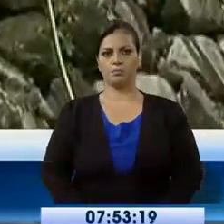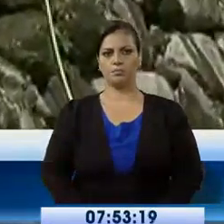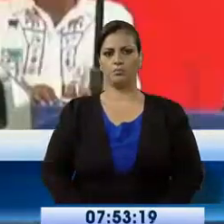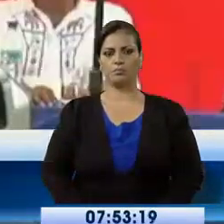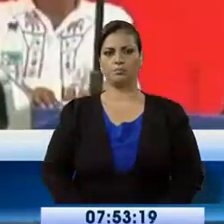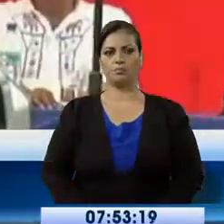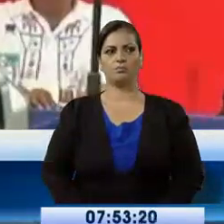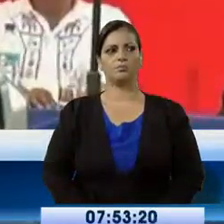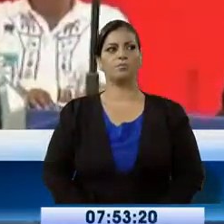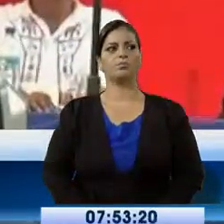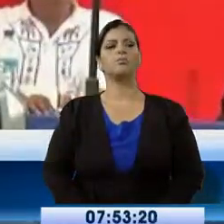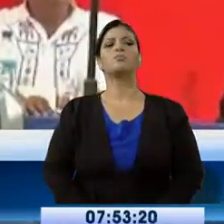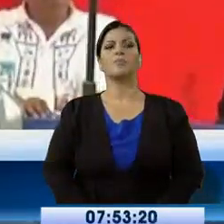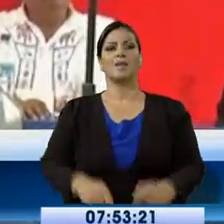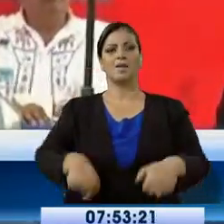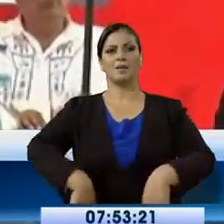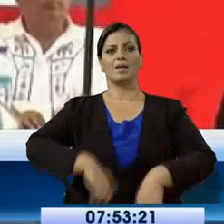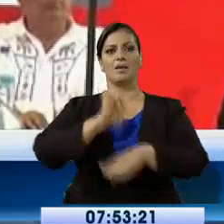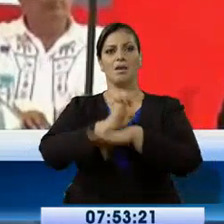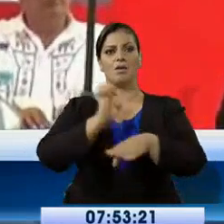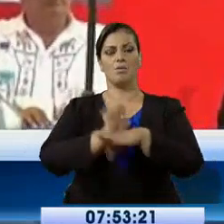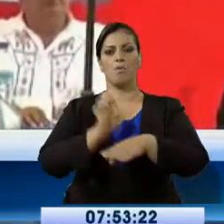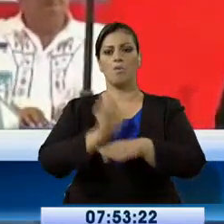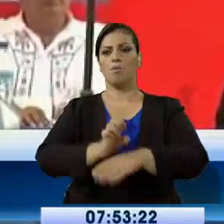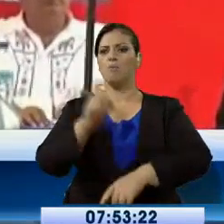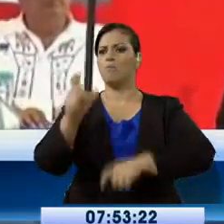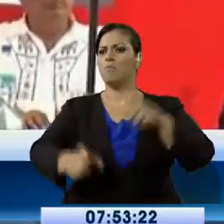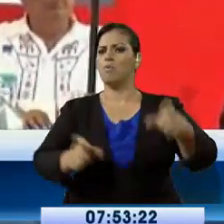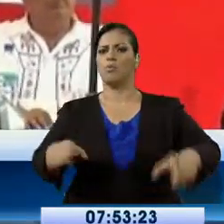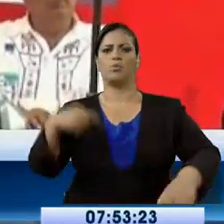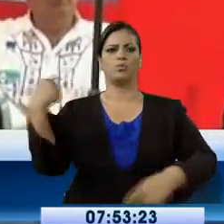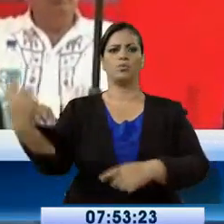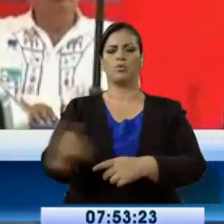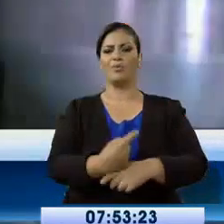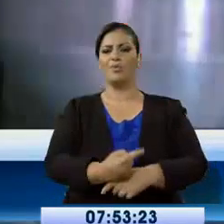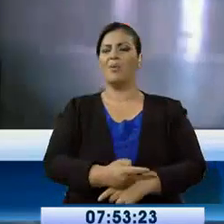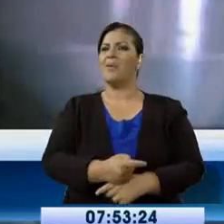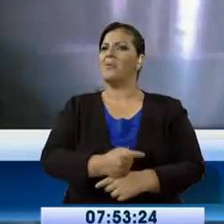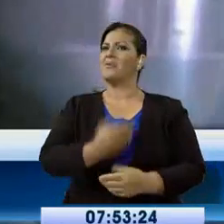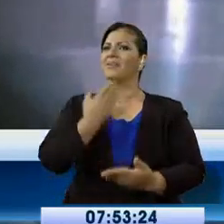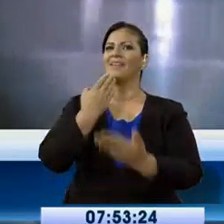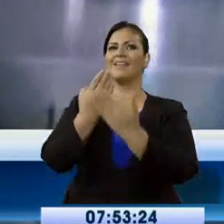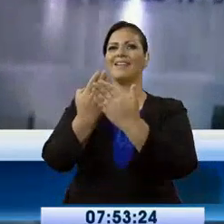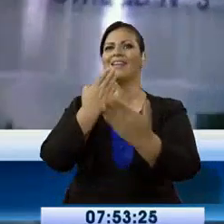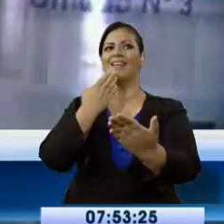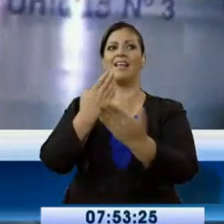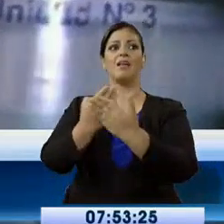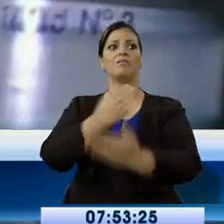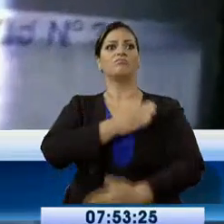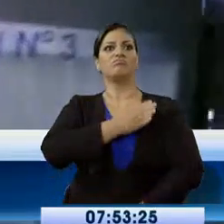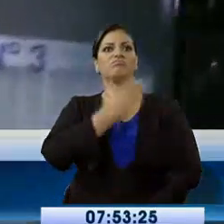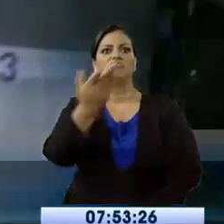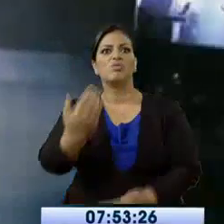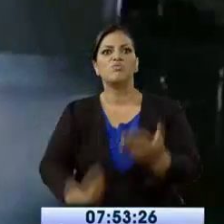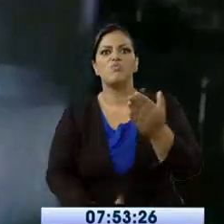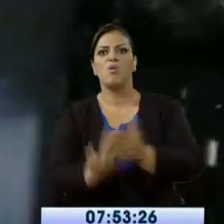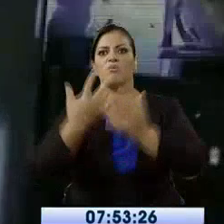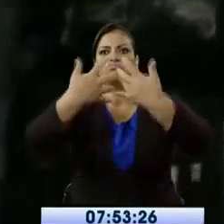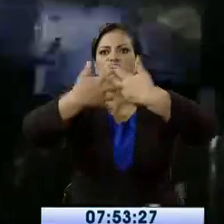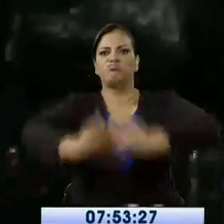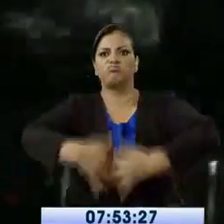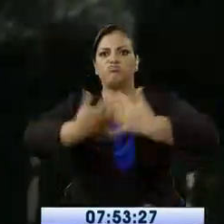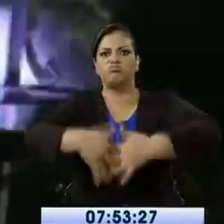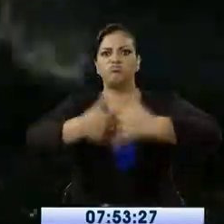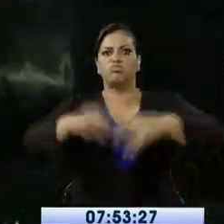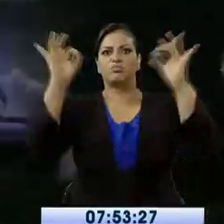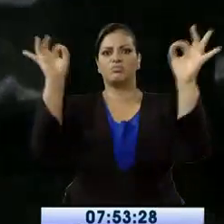el corazón energético del país, la patria late con la energía de Sopladora. Informó desde la ciudad de Cuenca, Francisco